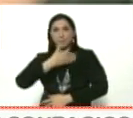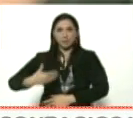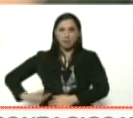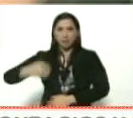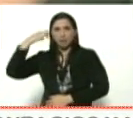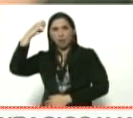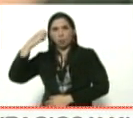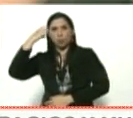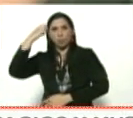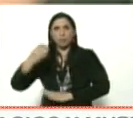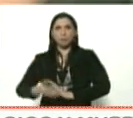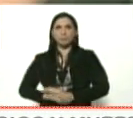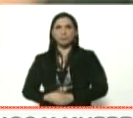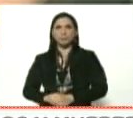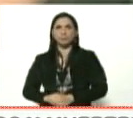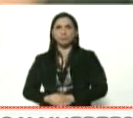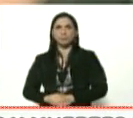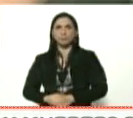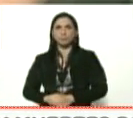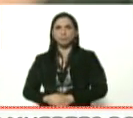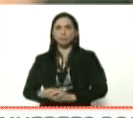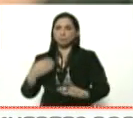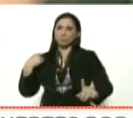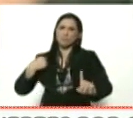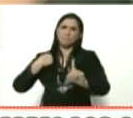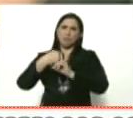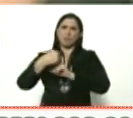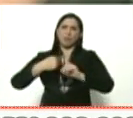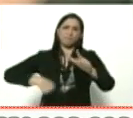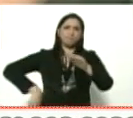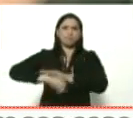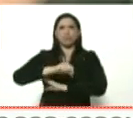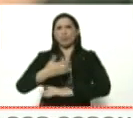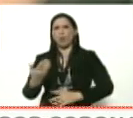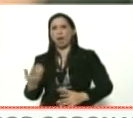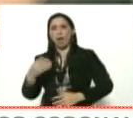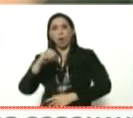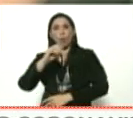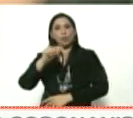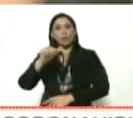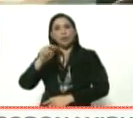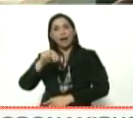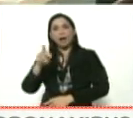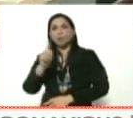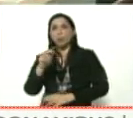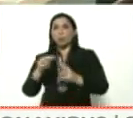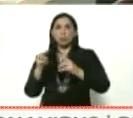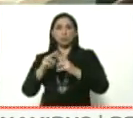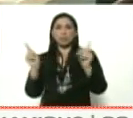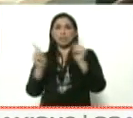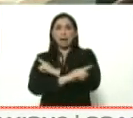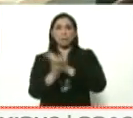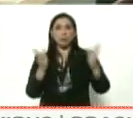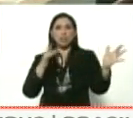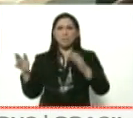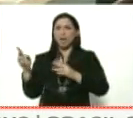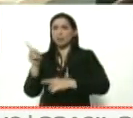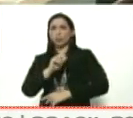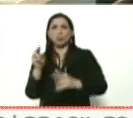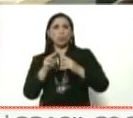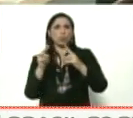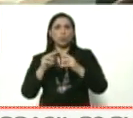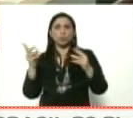Europa, que patea a la OTAN, que desconoce el cambio climático, que desconoce los